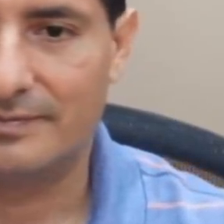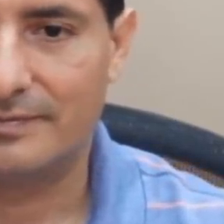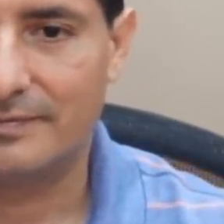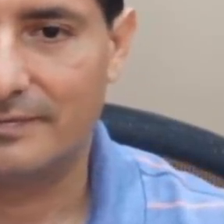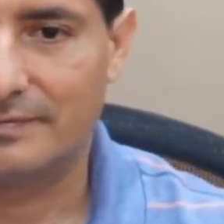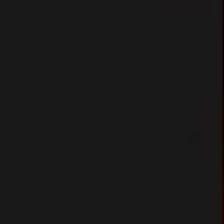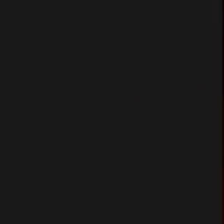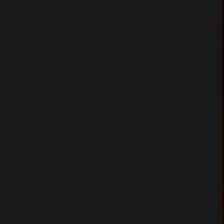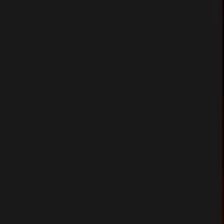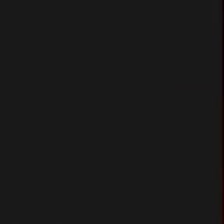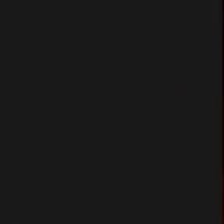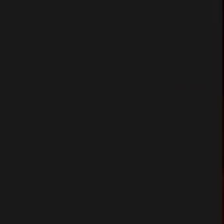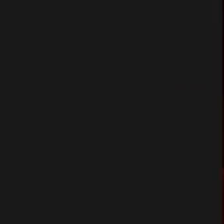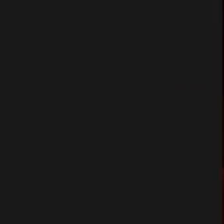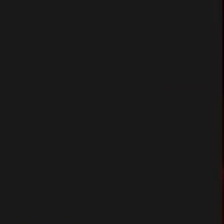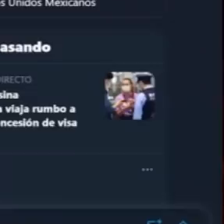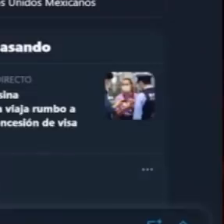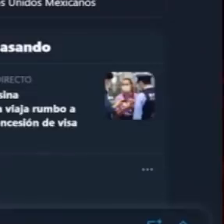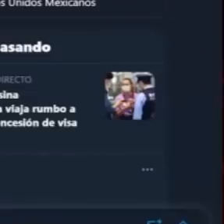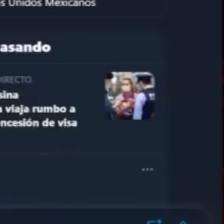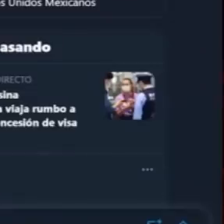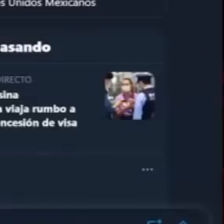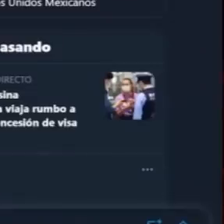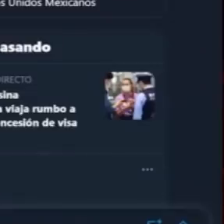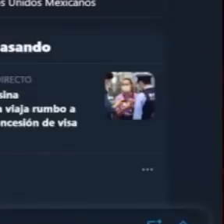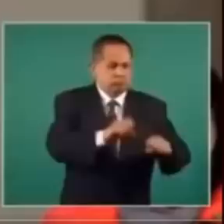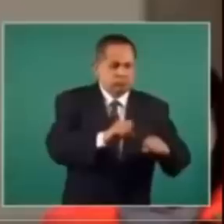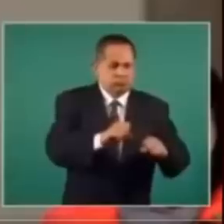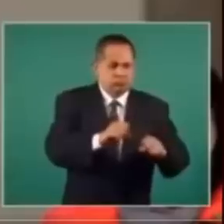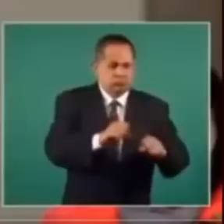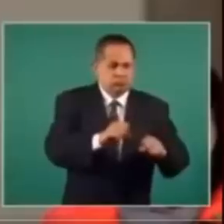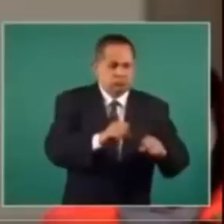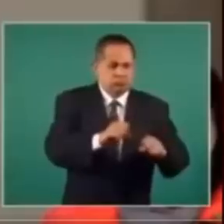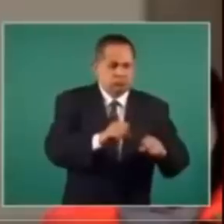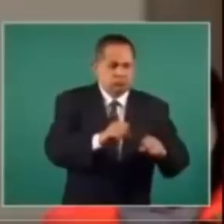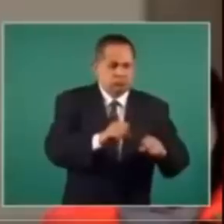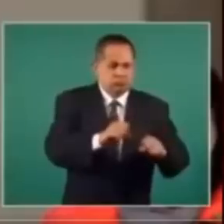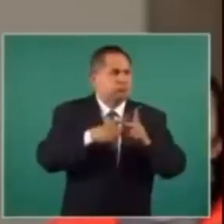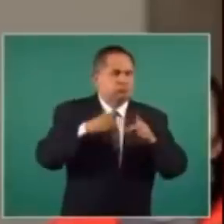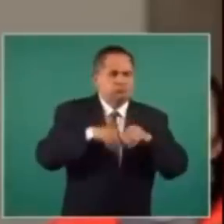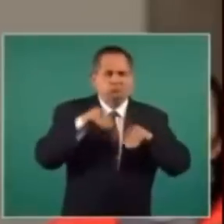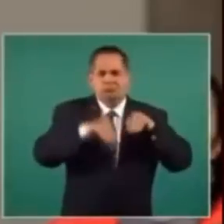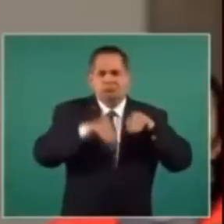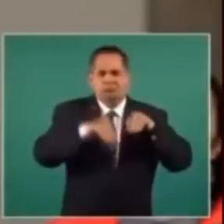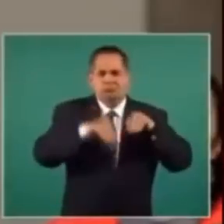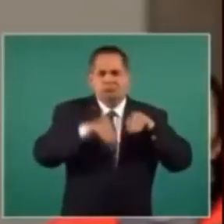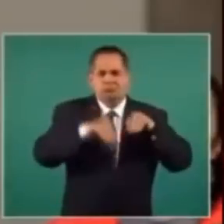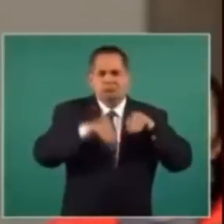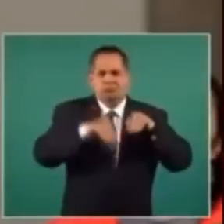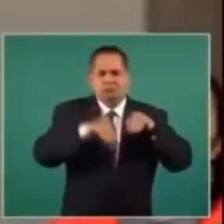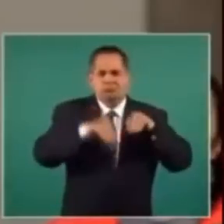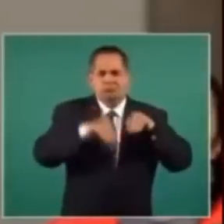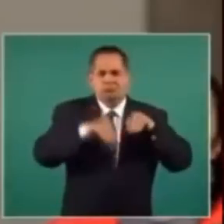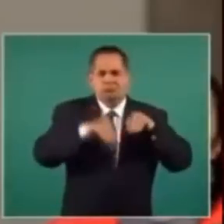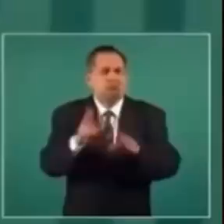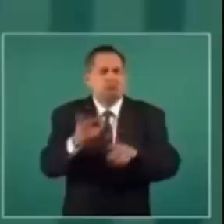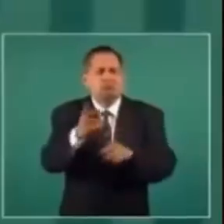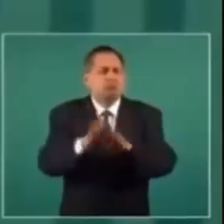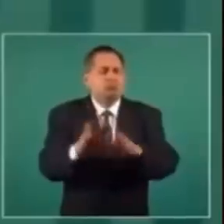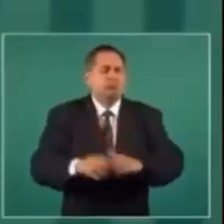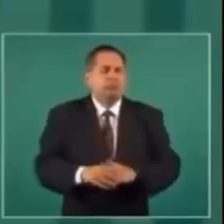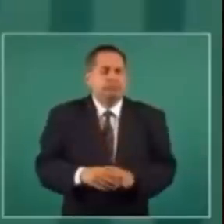Obrador. Había un nuevo intento de protestas en las calles, de disturbios. ¿Qué no. haría la Guardia